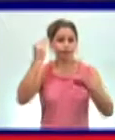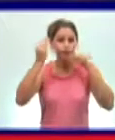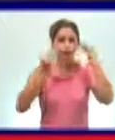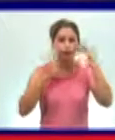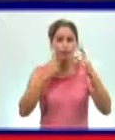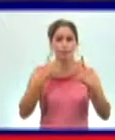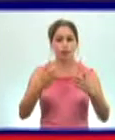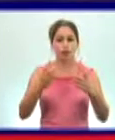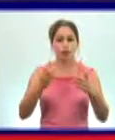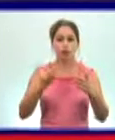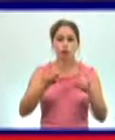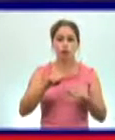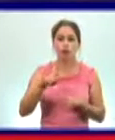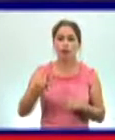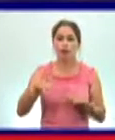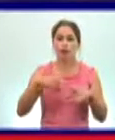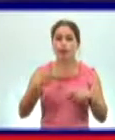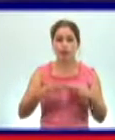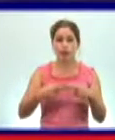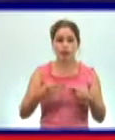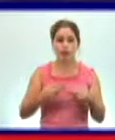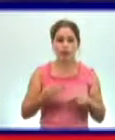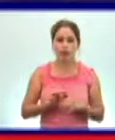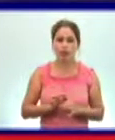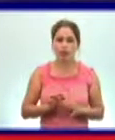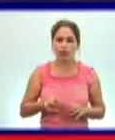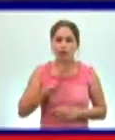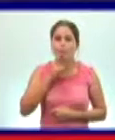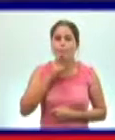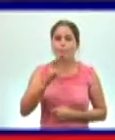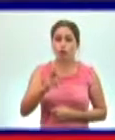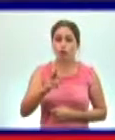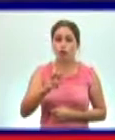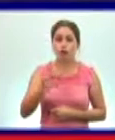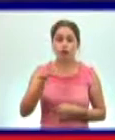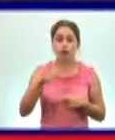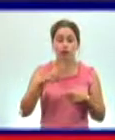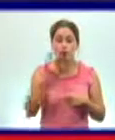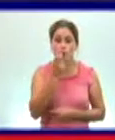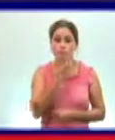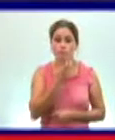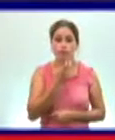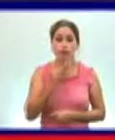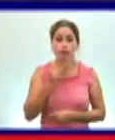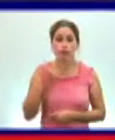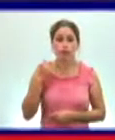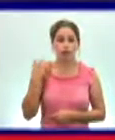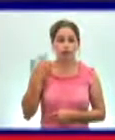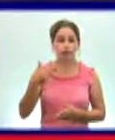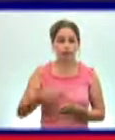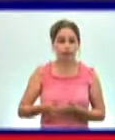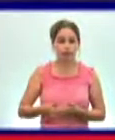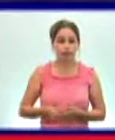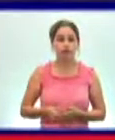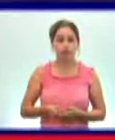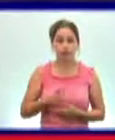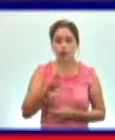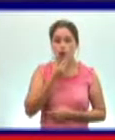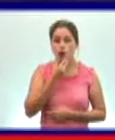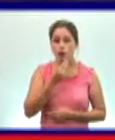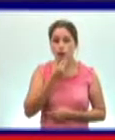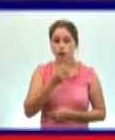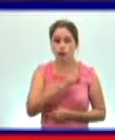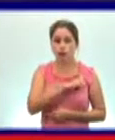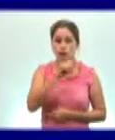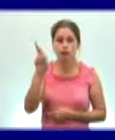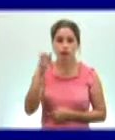deben hacerse y que sencillamente responden desde lo martiano a la juventud revolucionaria